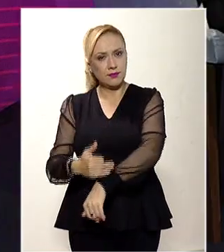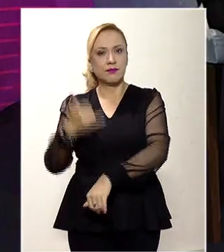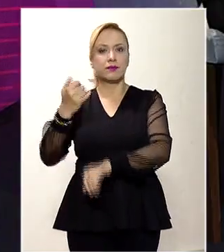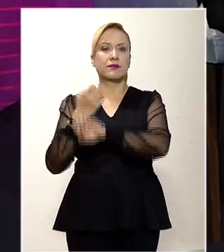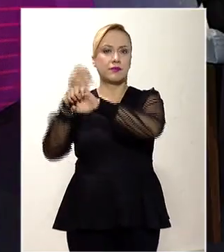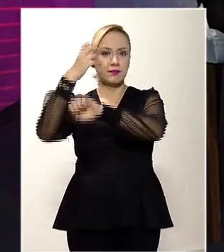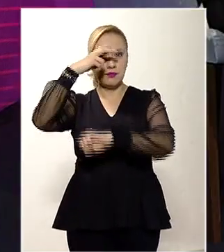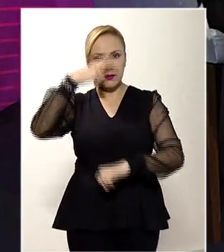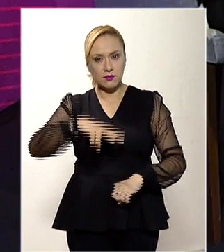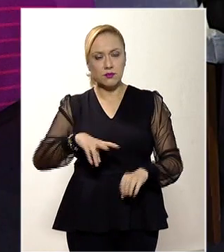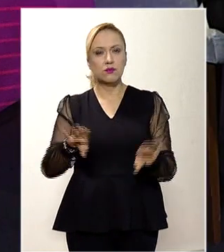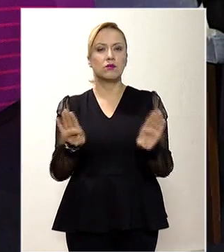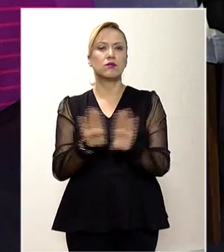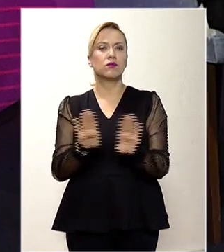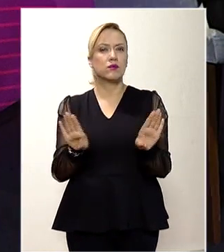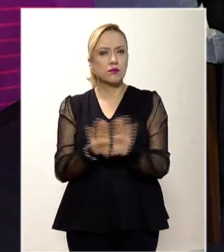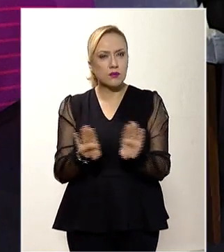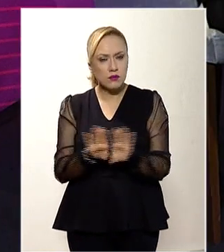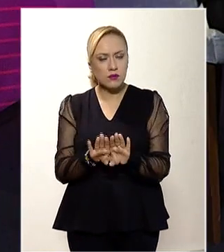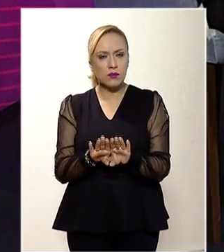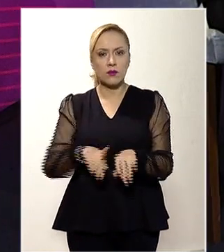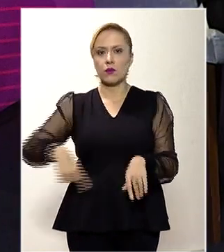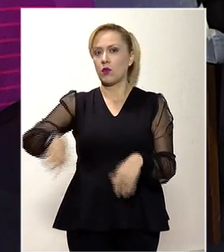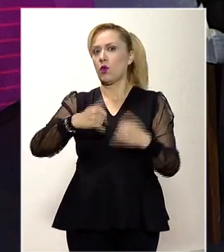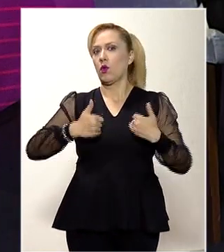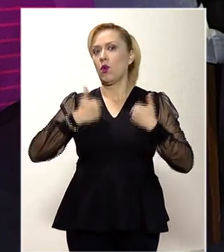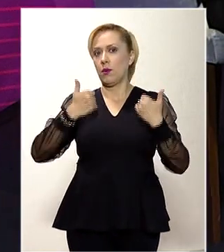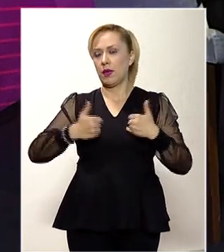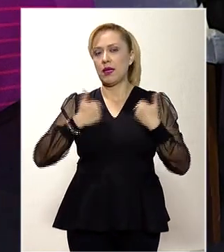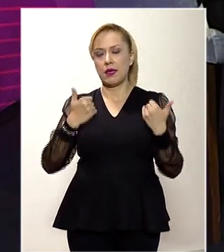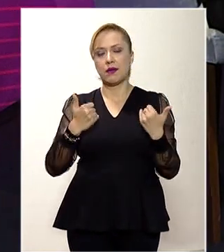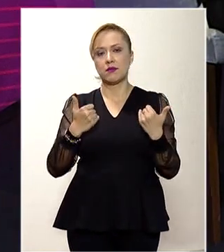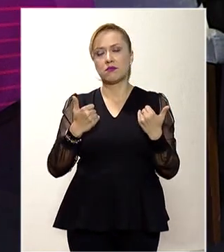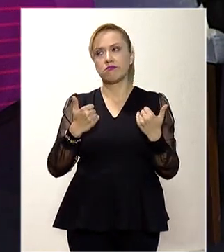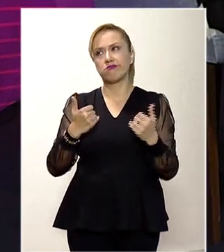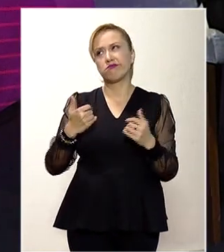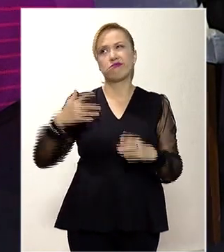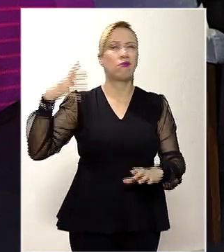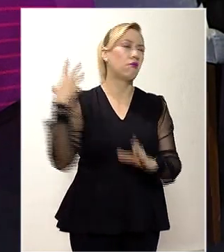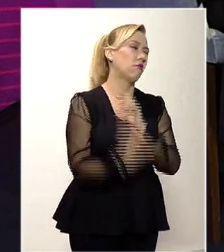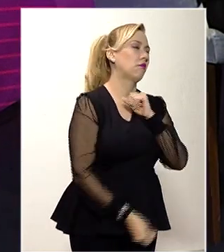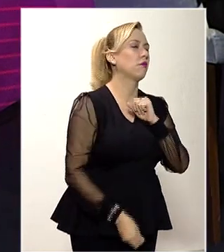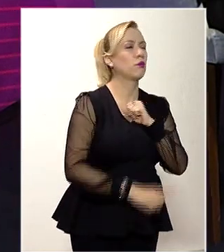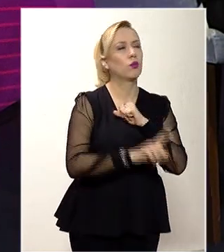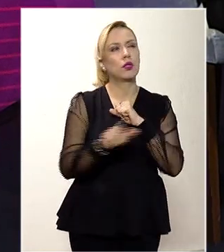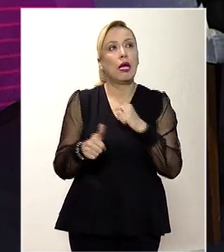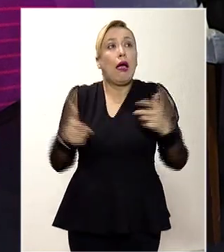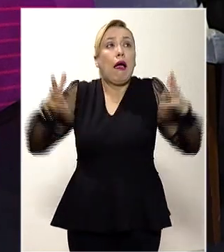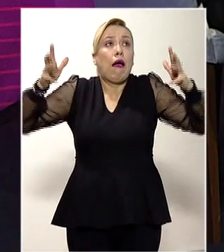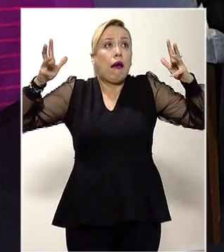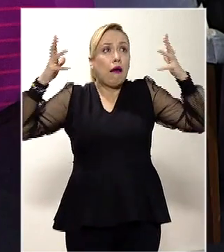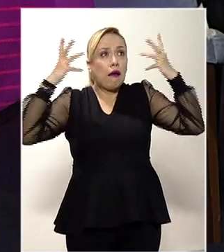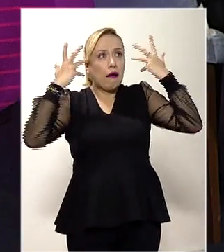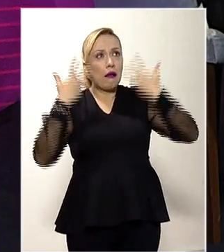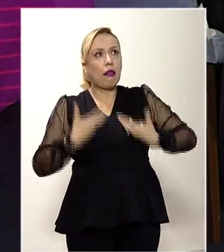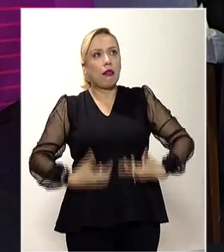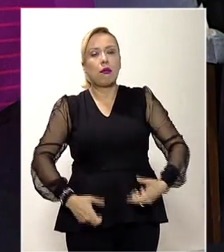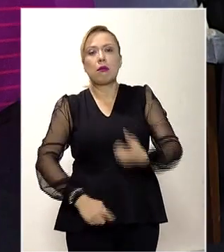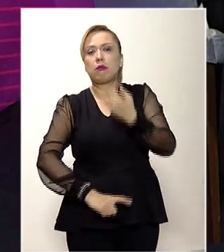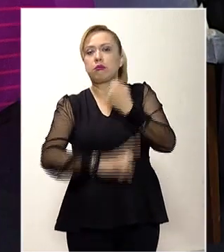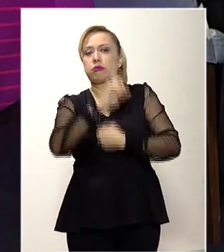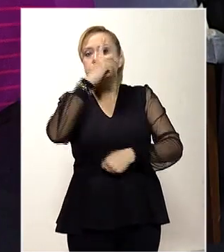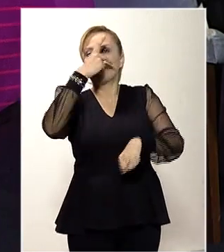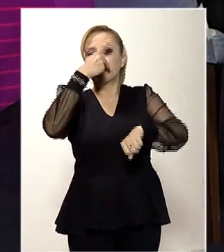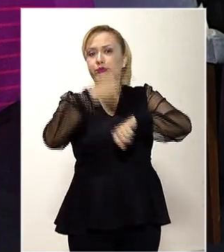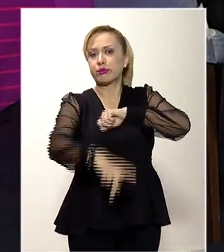Estado de México, y la forma en la que eso incide para que jóvenes salgan de sus casas, que después los pone en una situación de riesgo mucho mayor. Y analizar